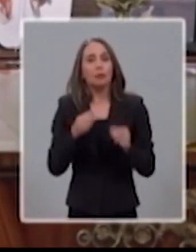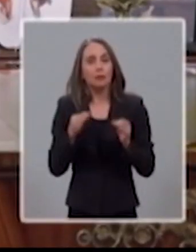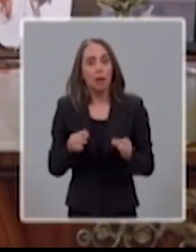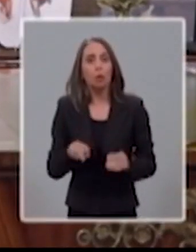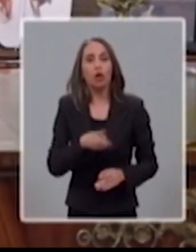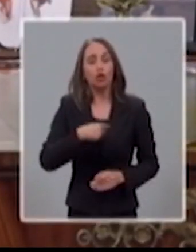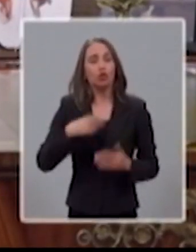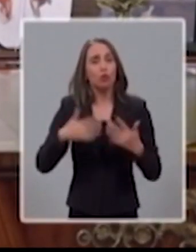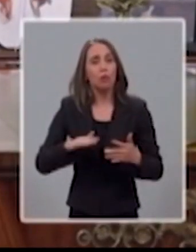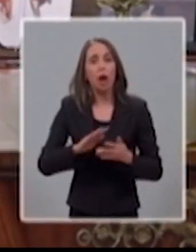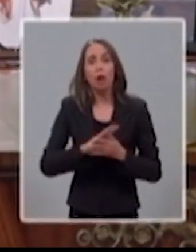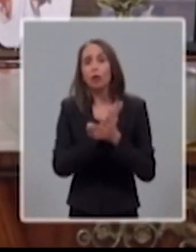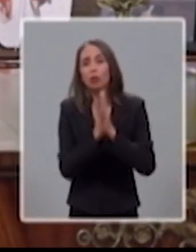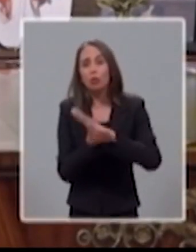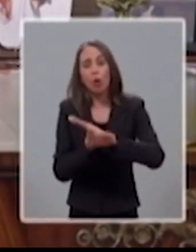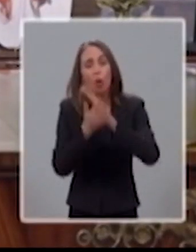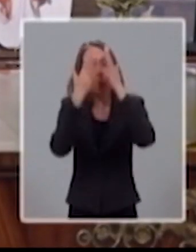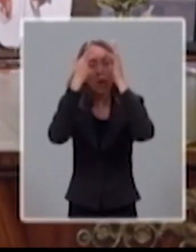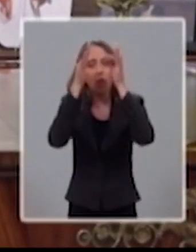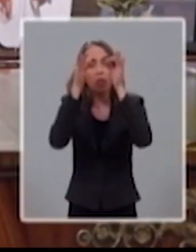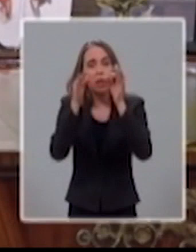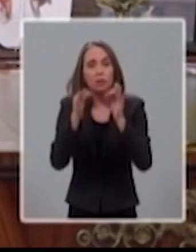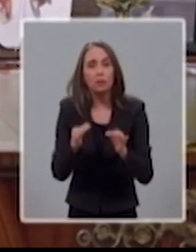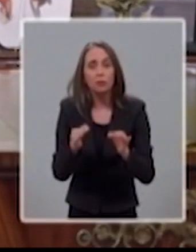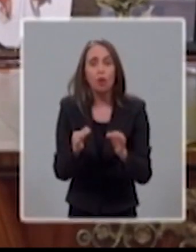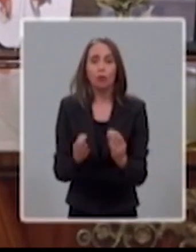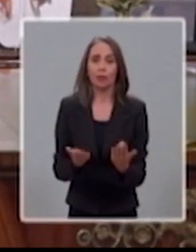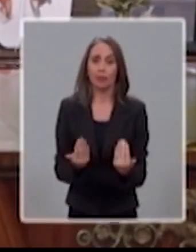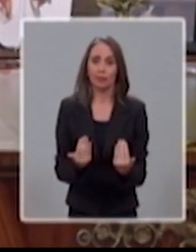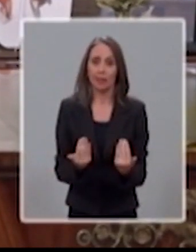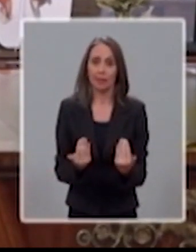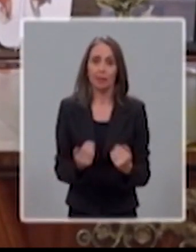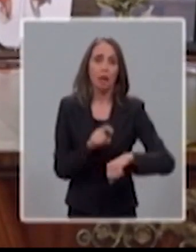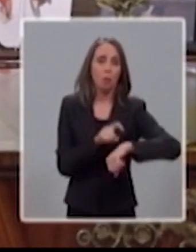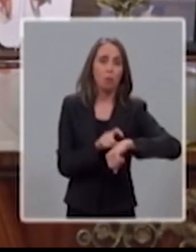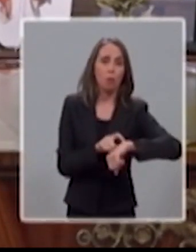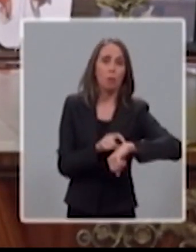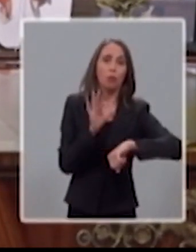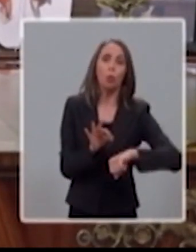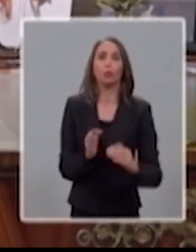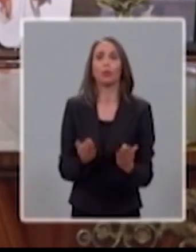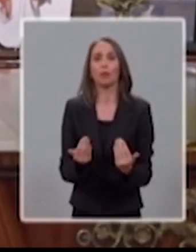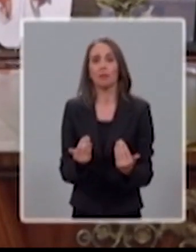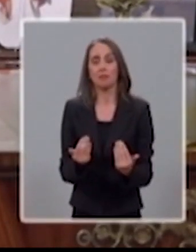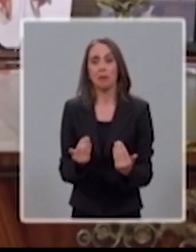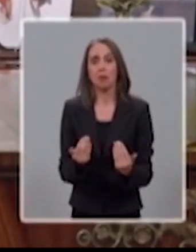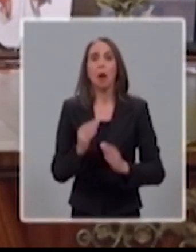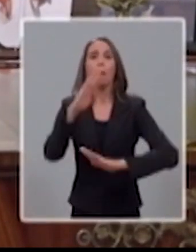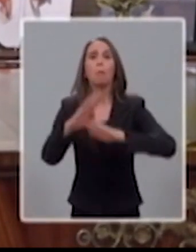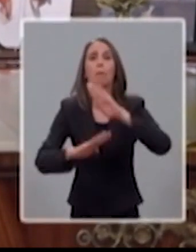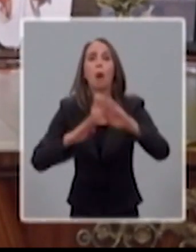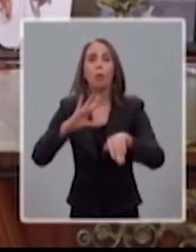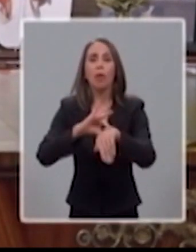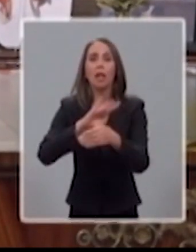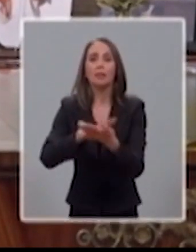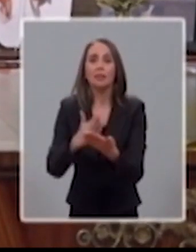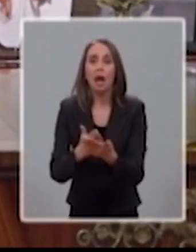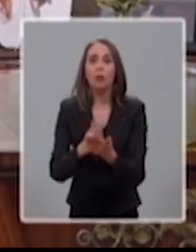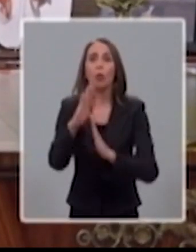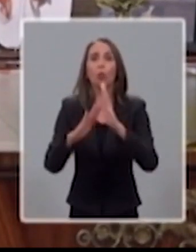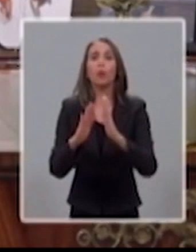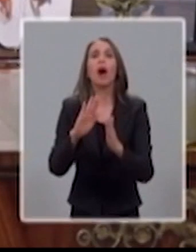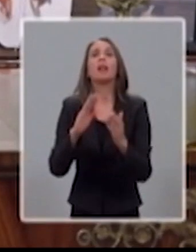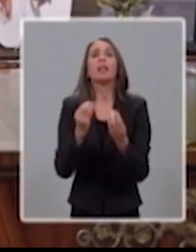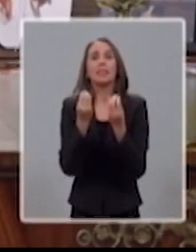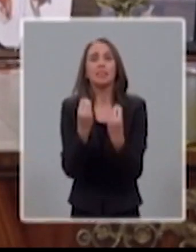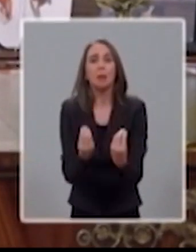indicaron que están siguiendo el ejemplo de Corea del Sur para manejar esta crisis en Chile, que tiene más de 600 casos confirmados de contagio y el